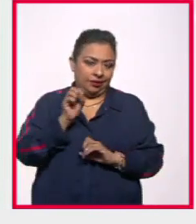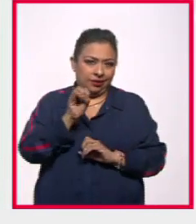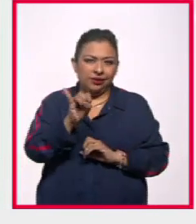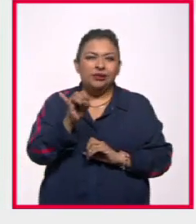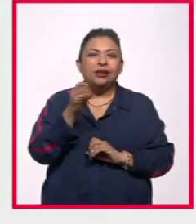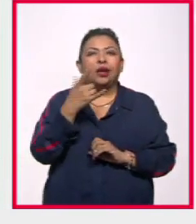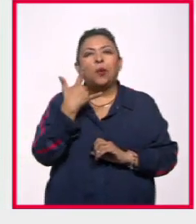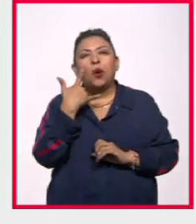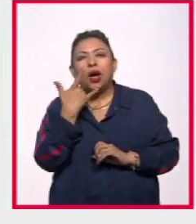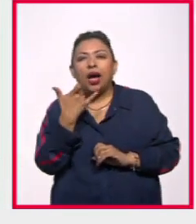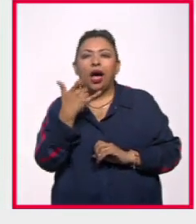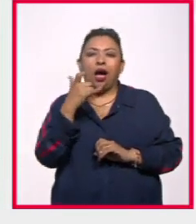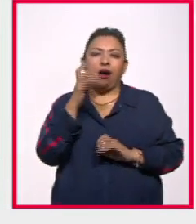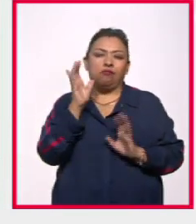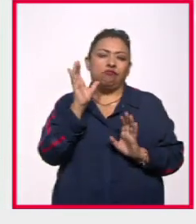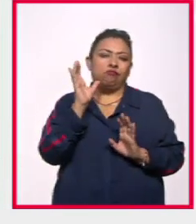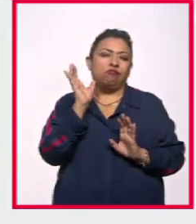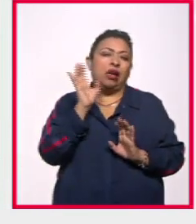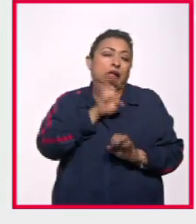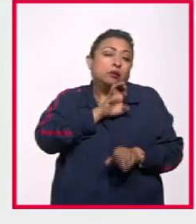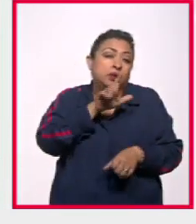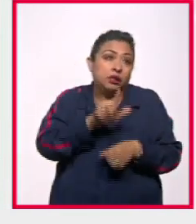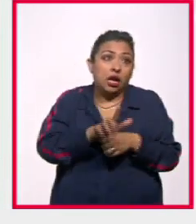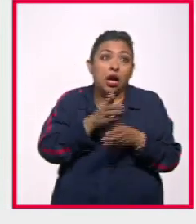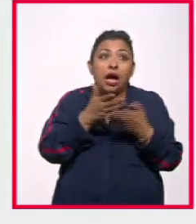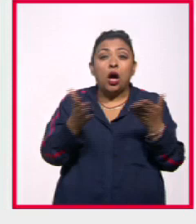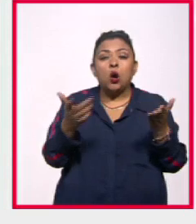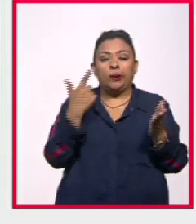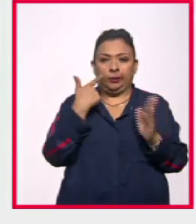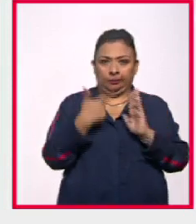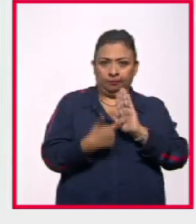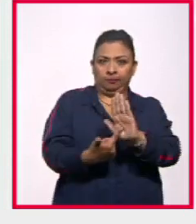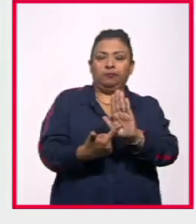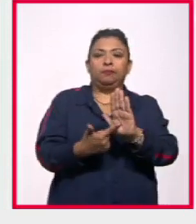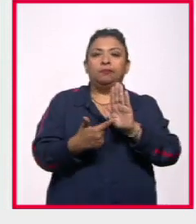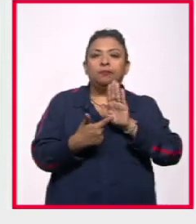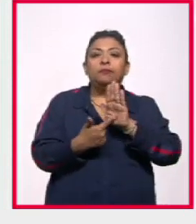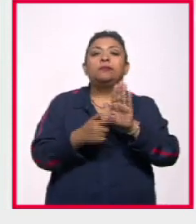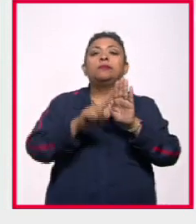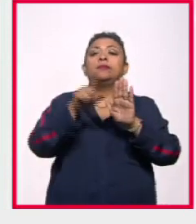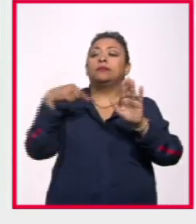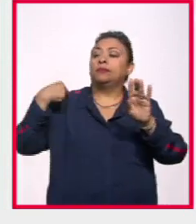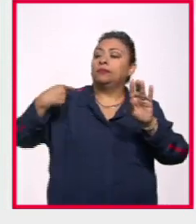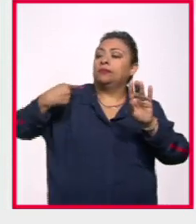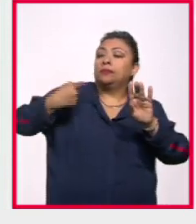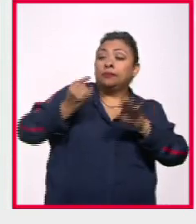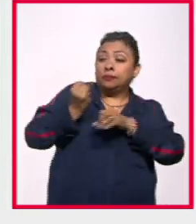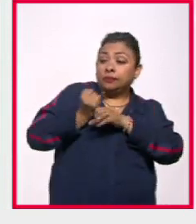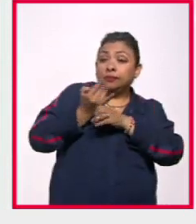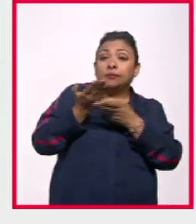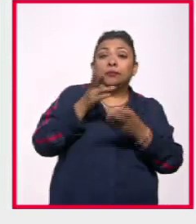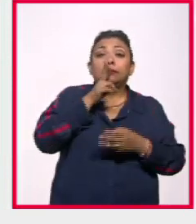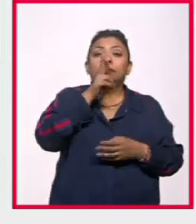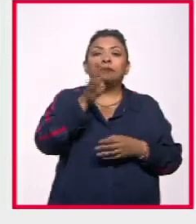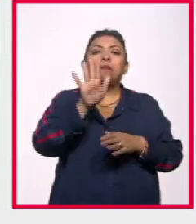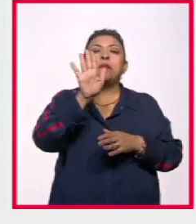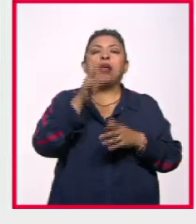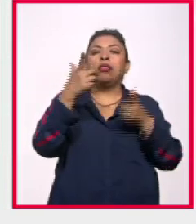muy curiosas, ¿no? Pero ahora me toca el exponer el resultado de esos estudios. Me voy a